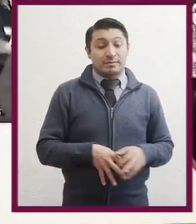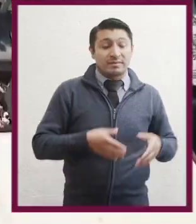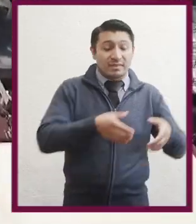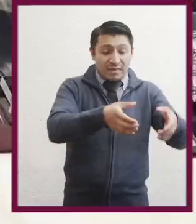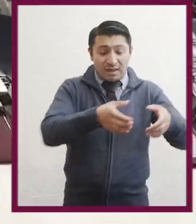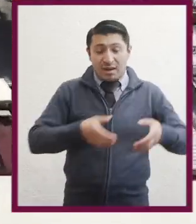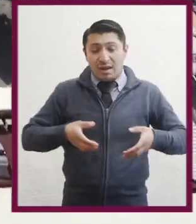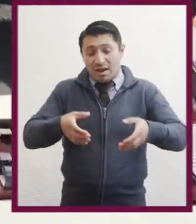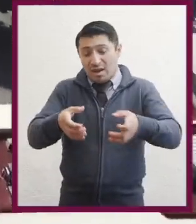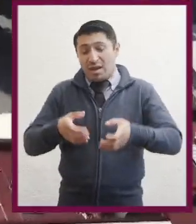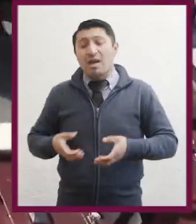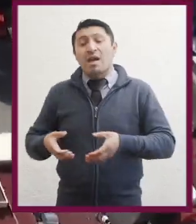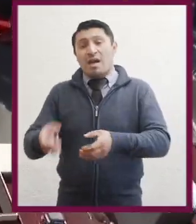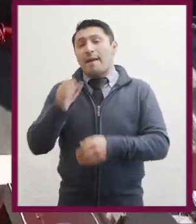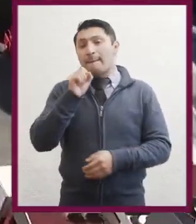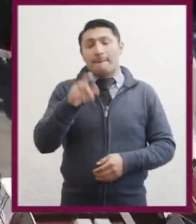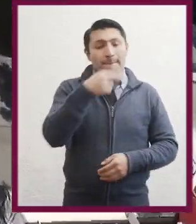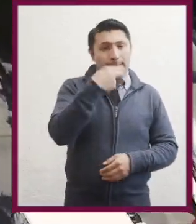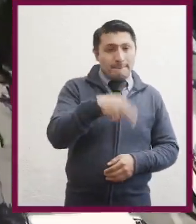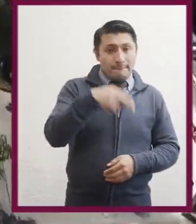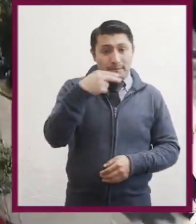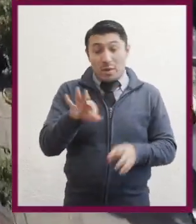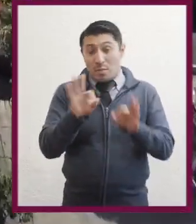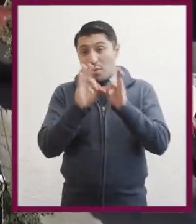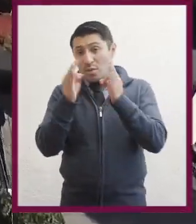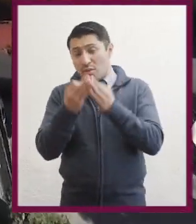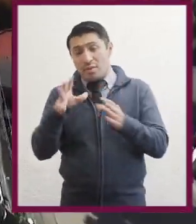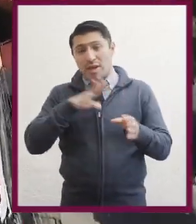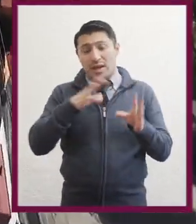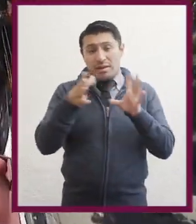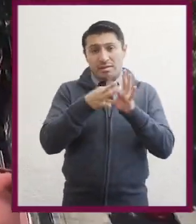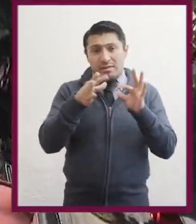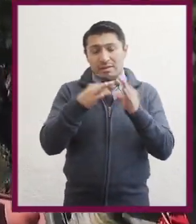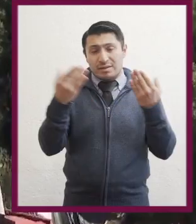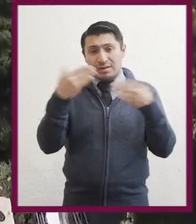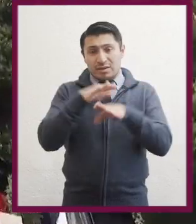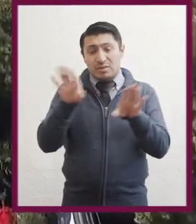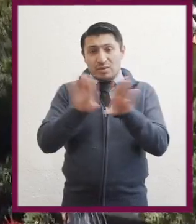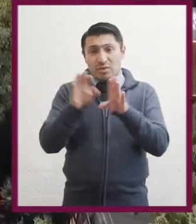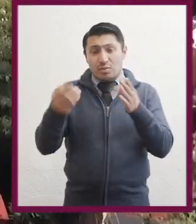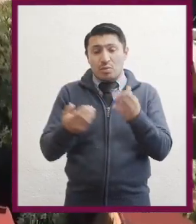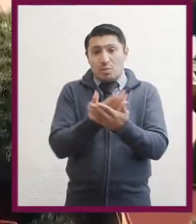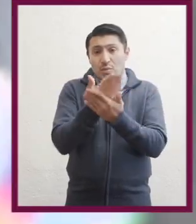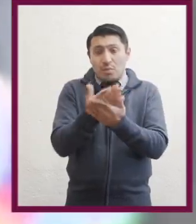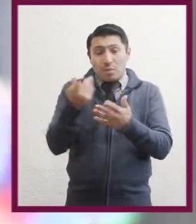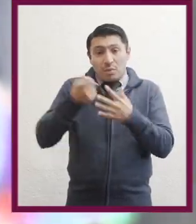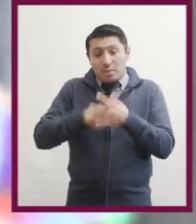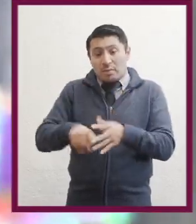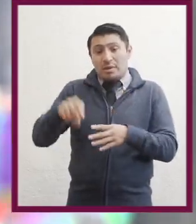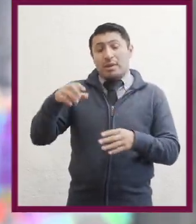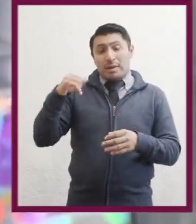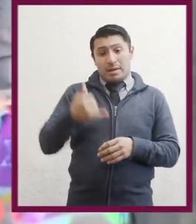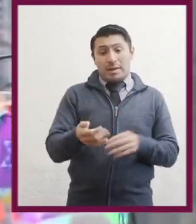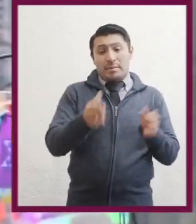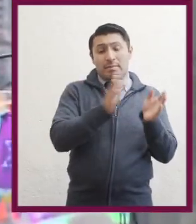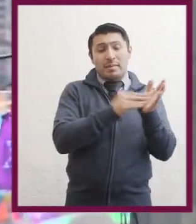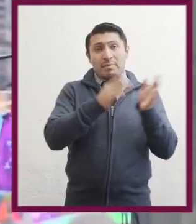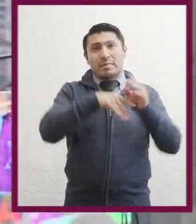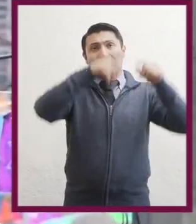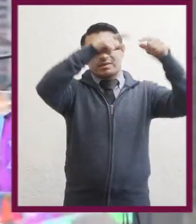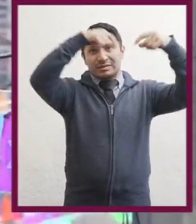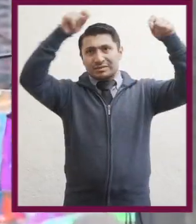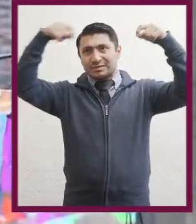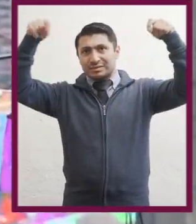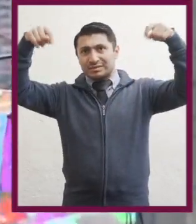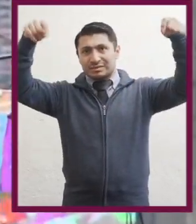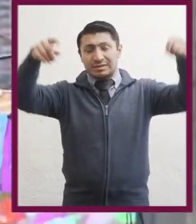Las calles cercanas mantienen nombres y formas que nos hablan de un origen remoto, y en ellas, los papeles de colores iluminan